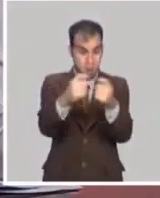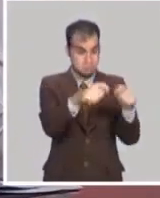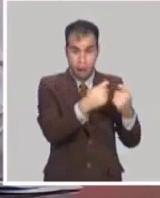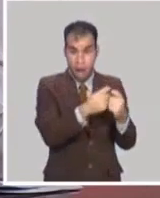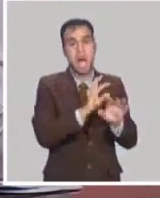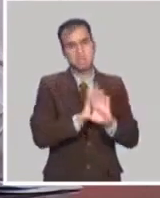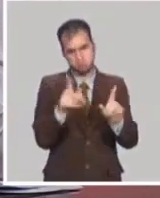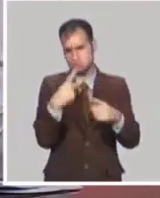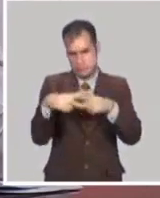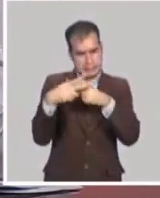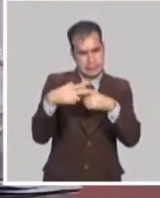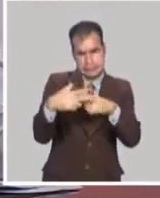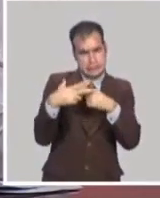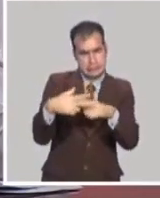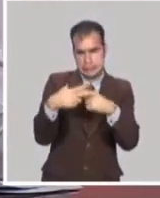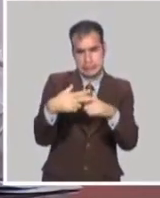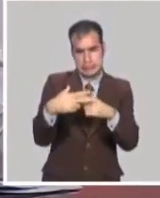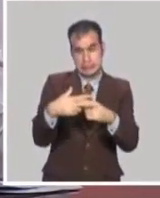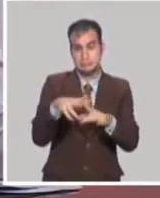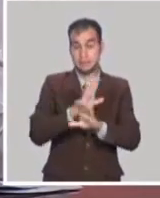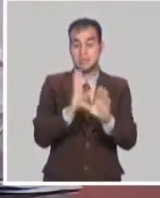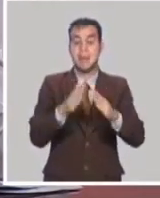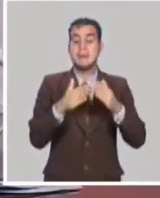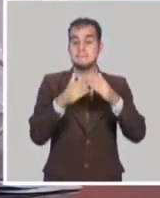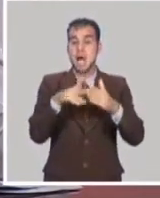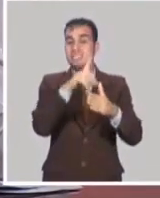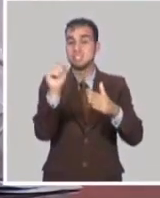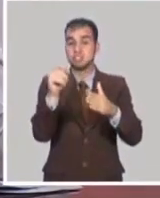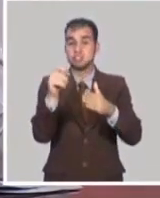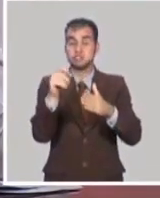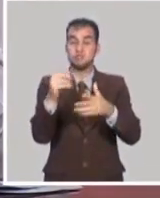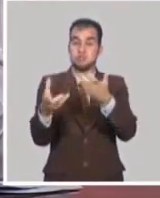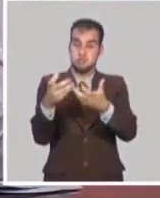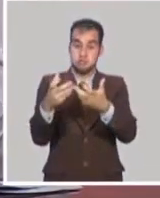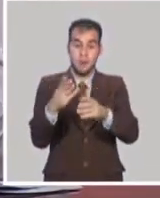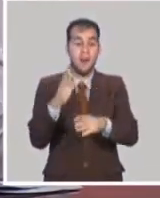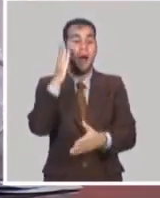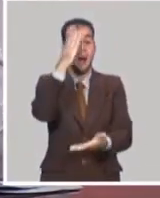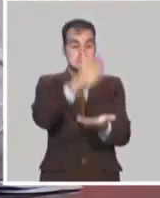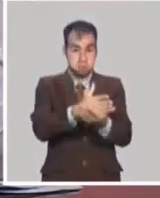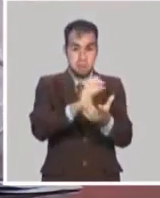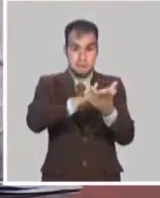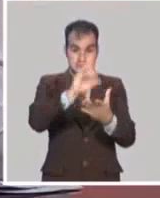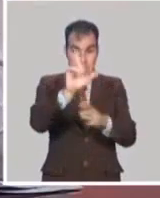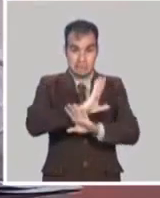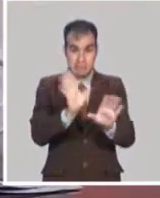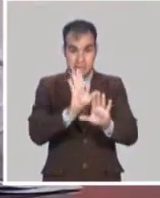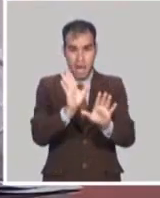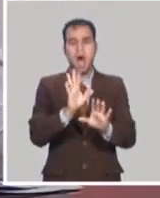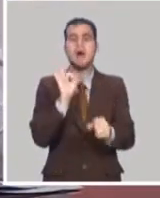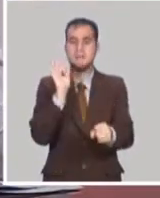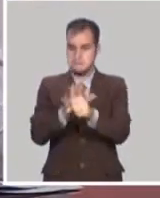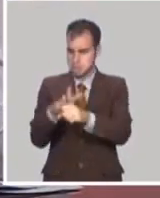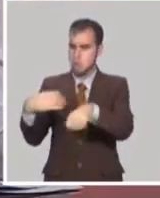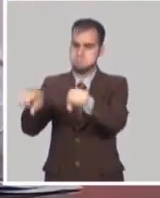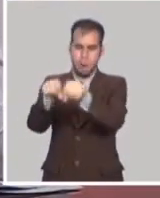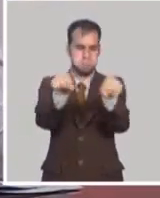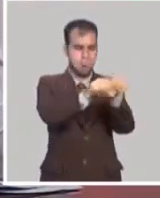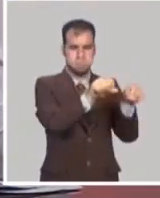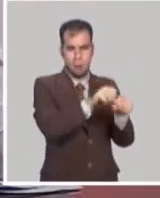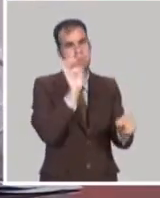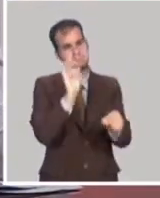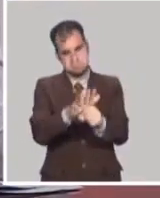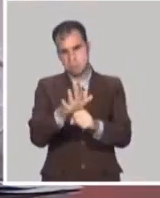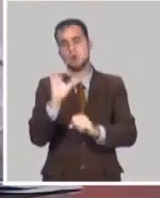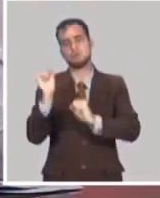pronto mañana bien combustible a la a mariel bueno se sincronizarán estas estas unidades también y